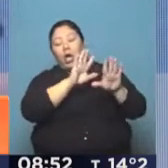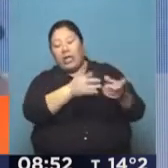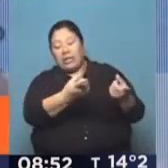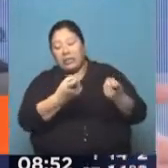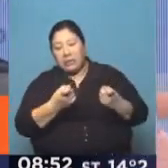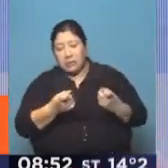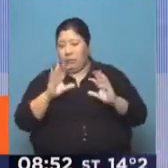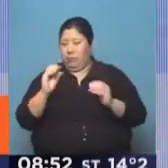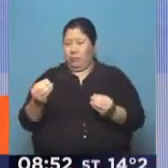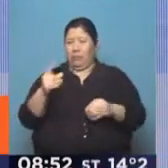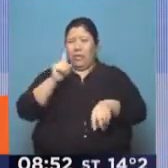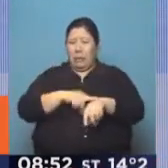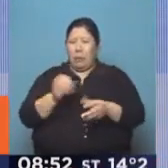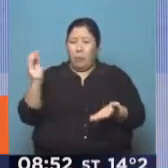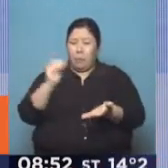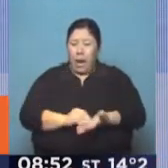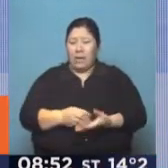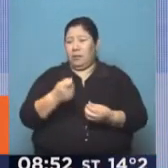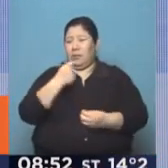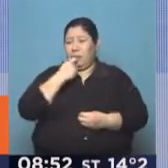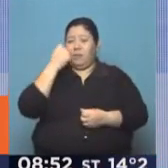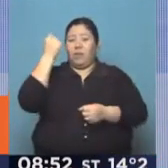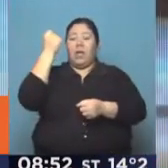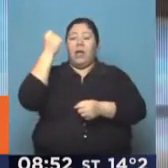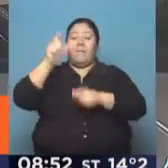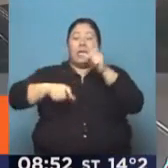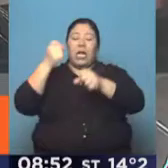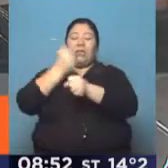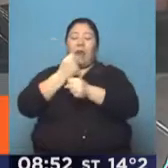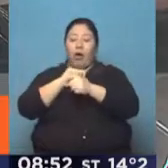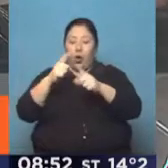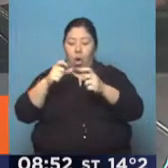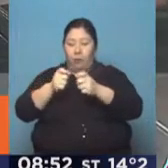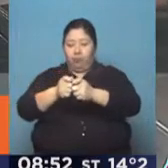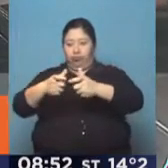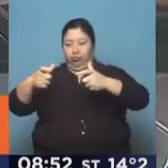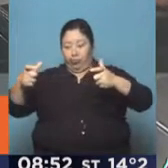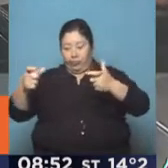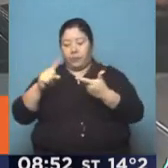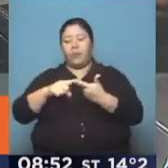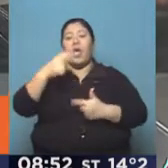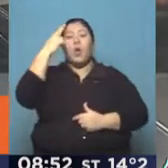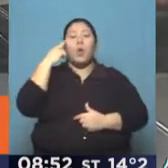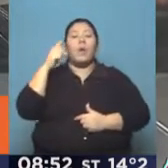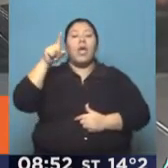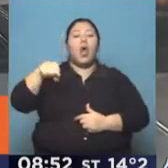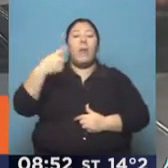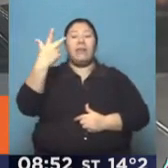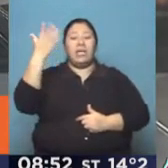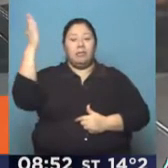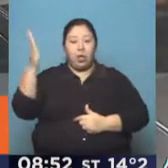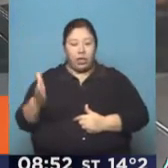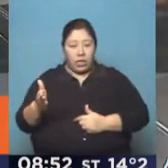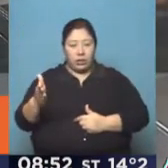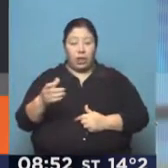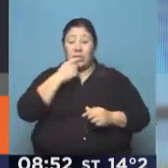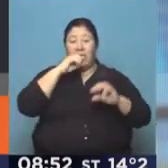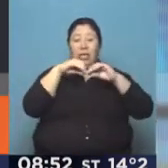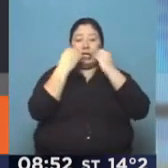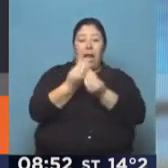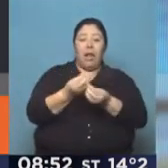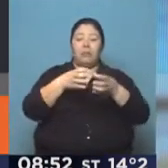sino se conocieron los datos de la desocupación el desempleo que está en el 9 3% y ya está el